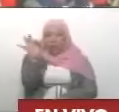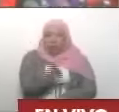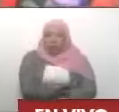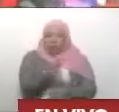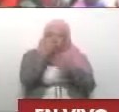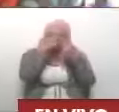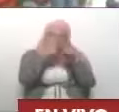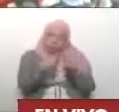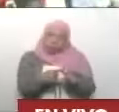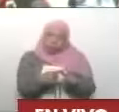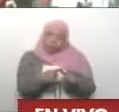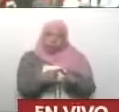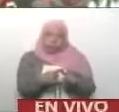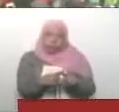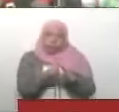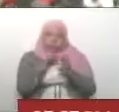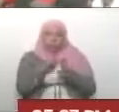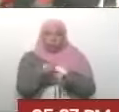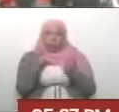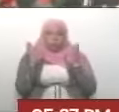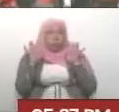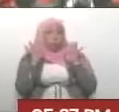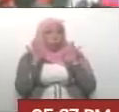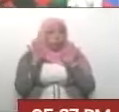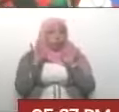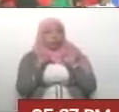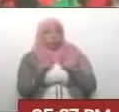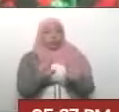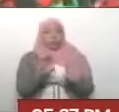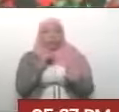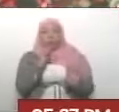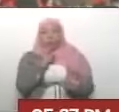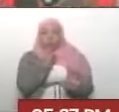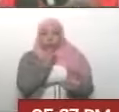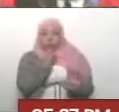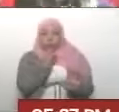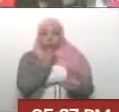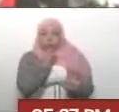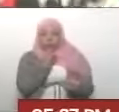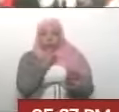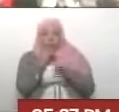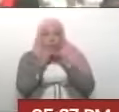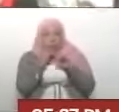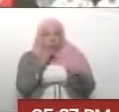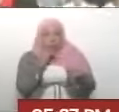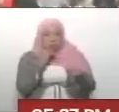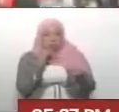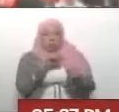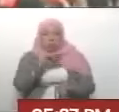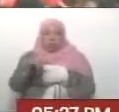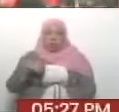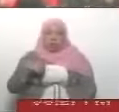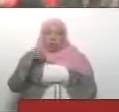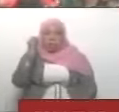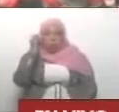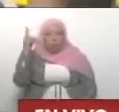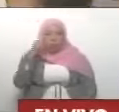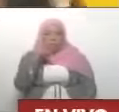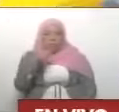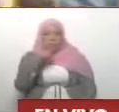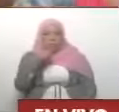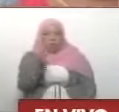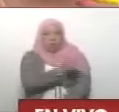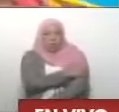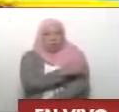50%, gigantesca e inmensa, que nos censuran porque las redes sociales no salen. ¿Ustedes se imaginan que la